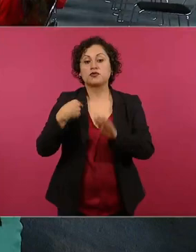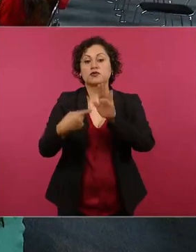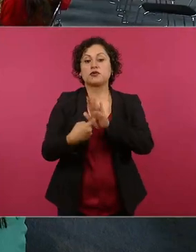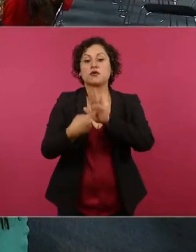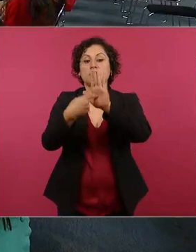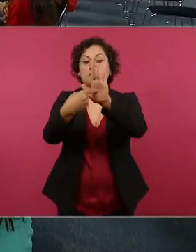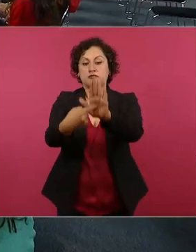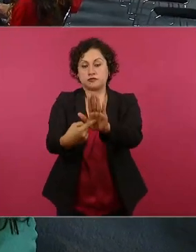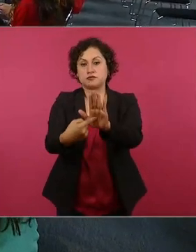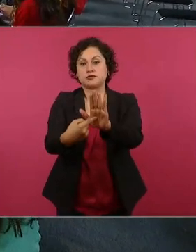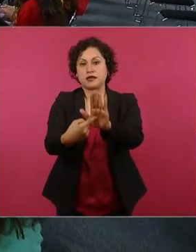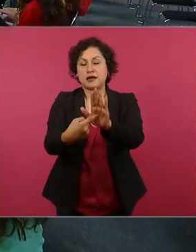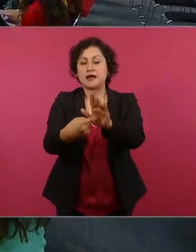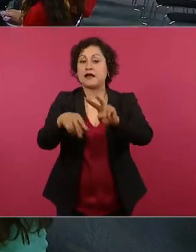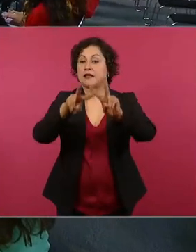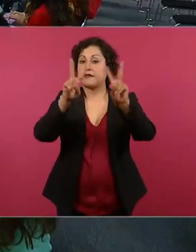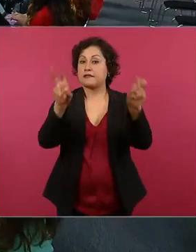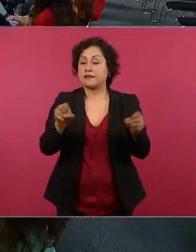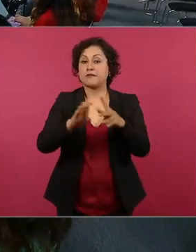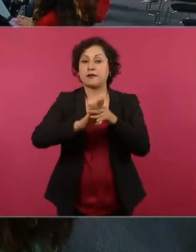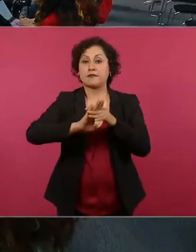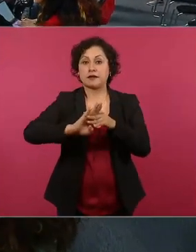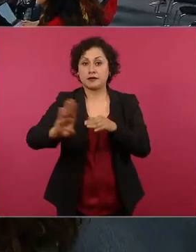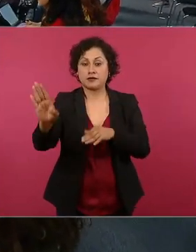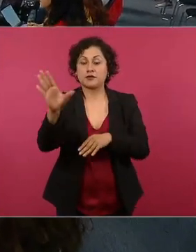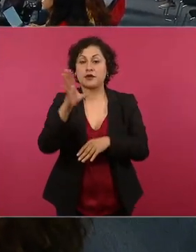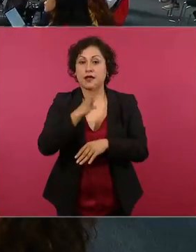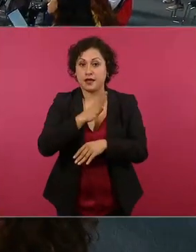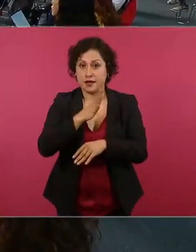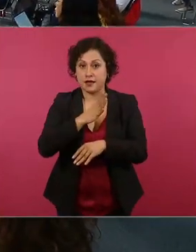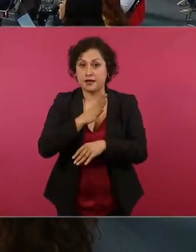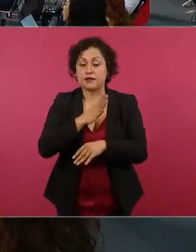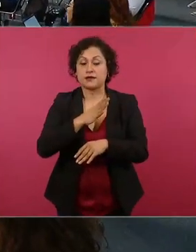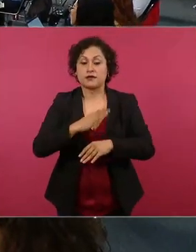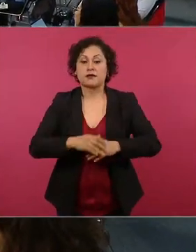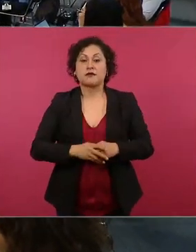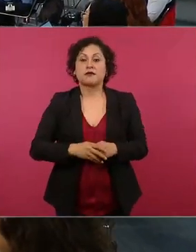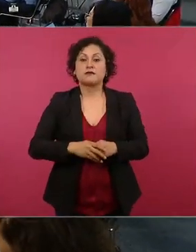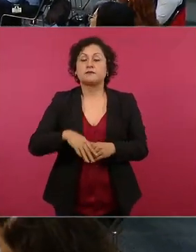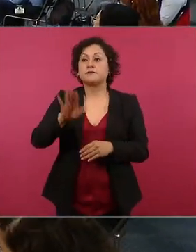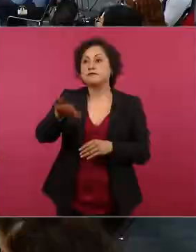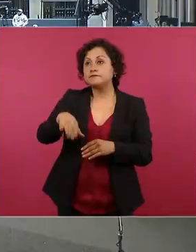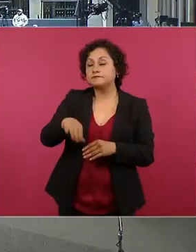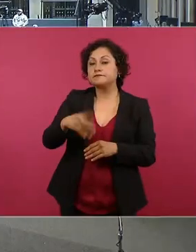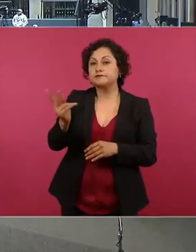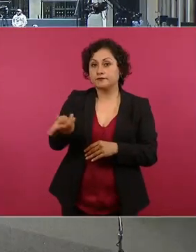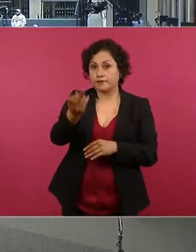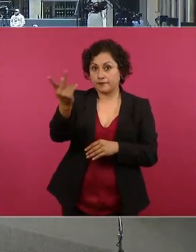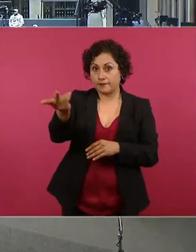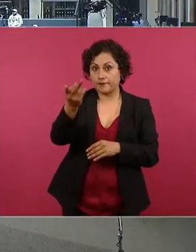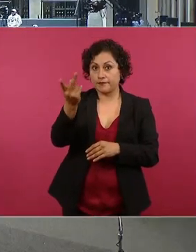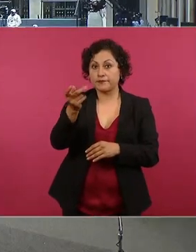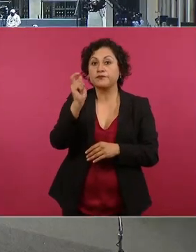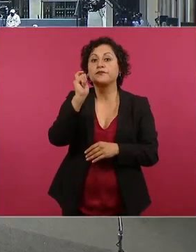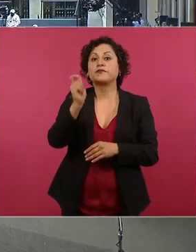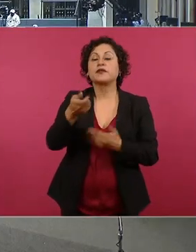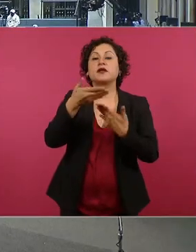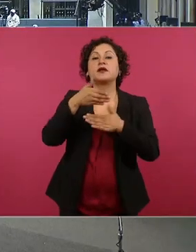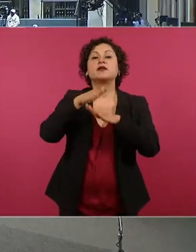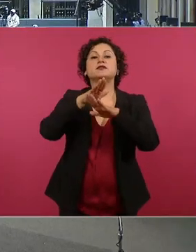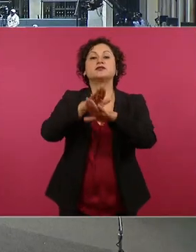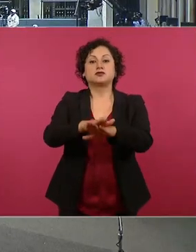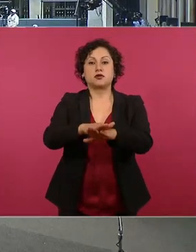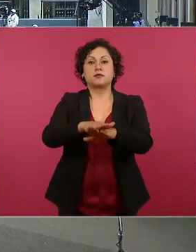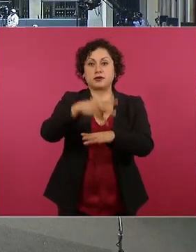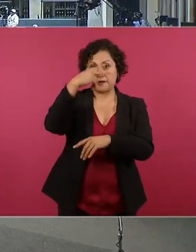la situación migratoria hoy, a ver si tienes… Y nada más preguntarle, aprovechando, hablar de la relación